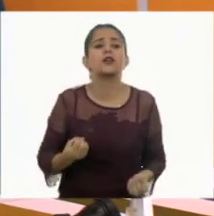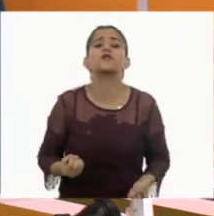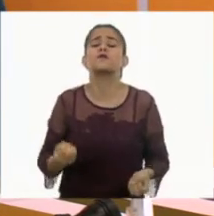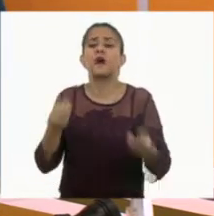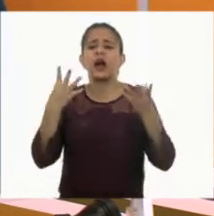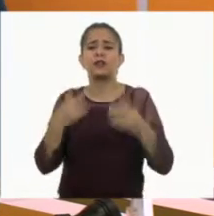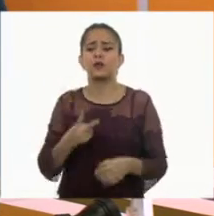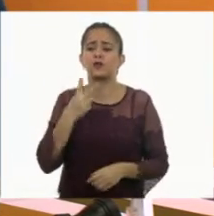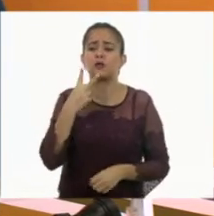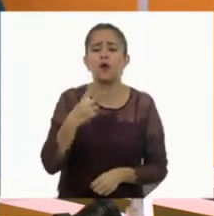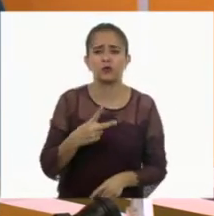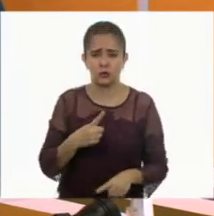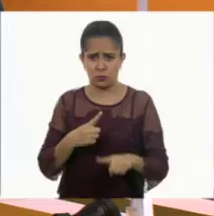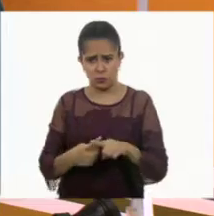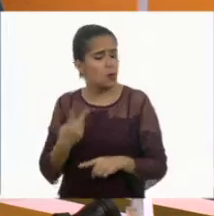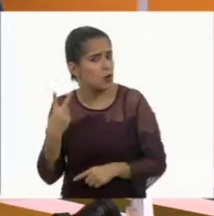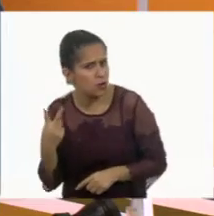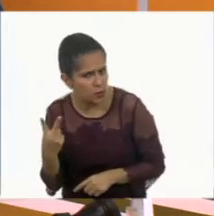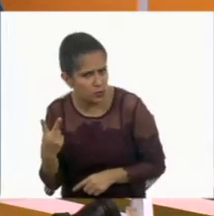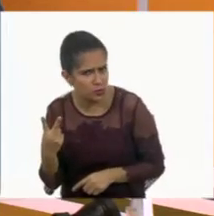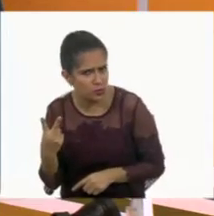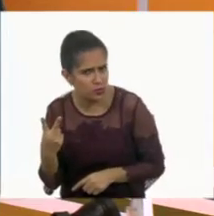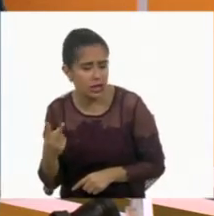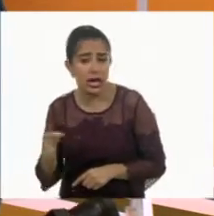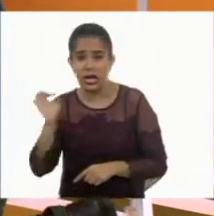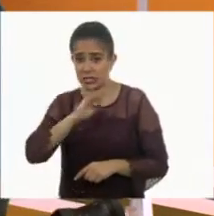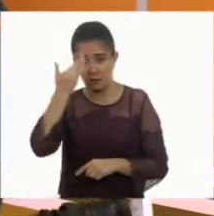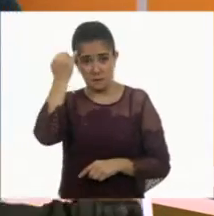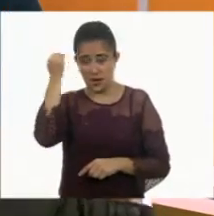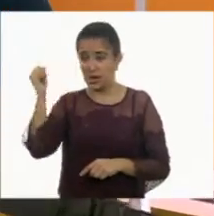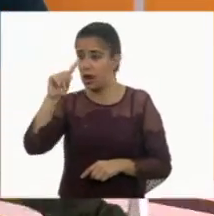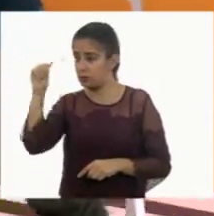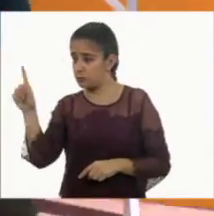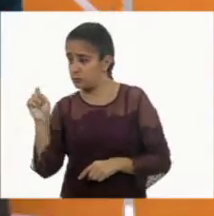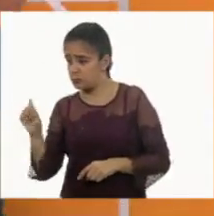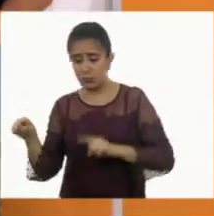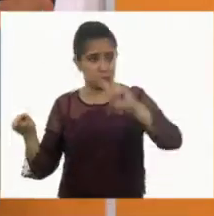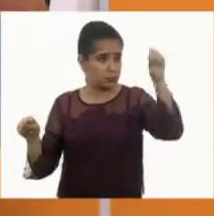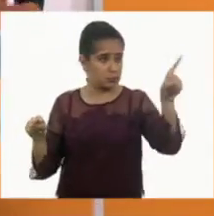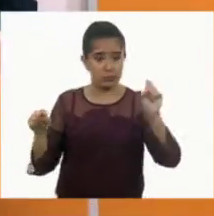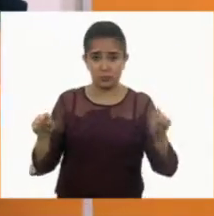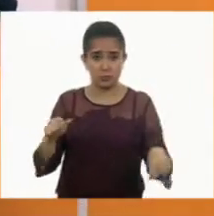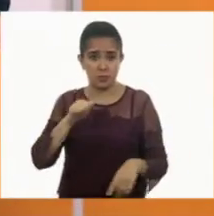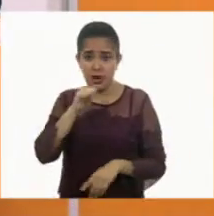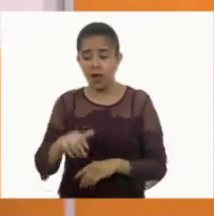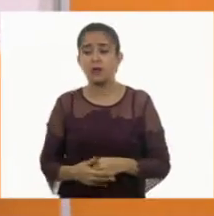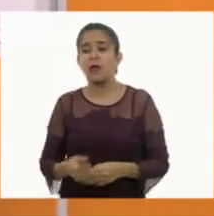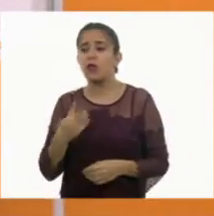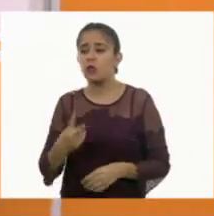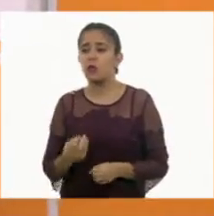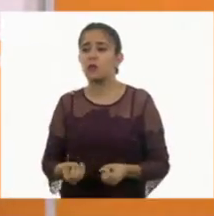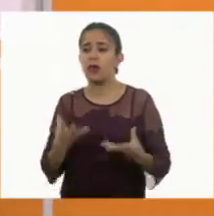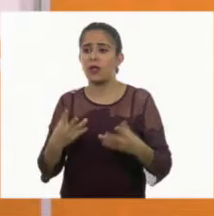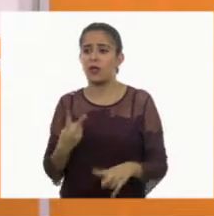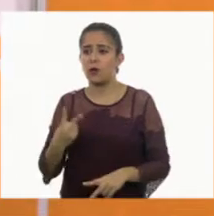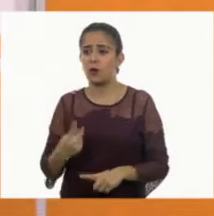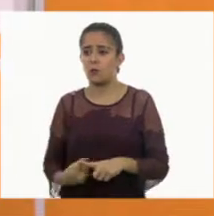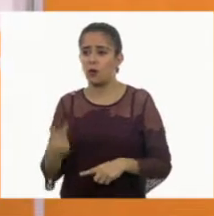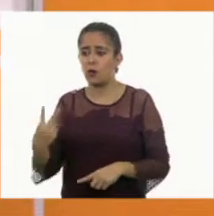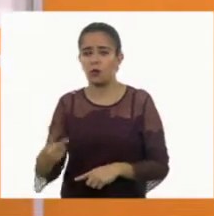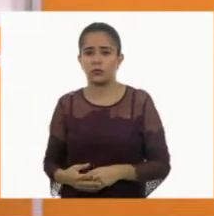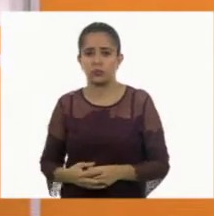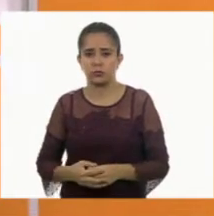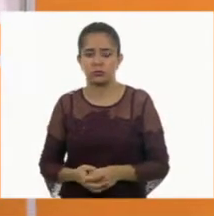es 2 por 2? Si no tuviera los signos, entonces parecía como que me está afirmando, aunque tiene